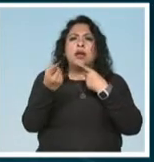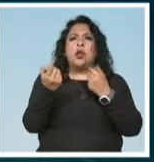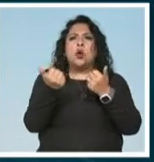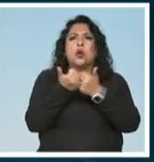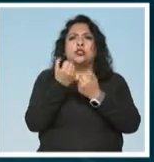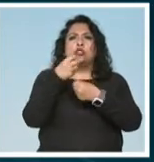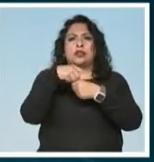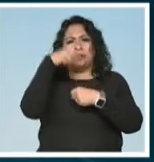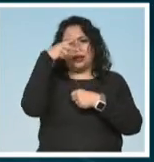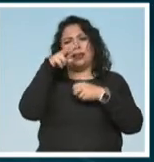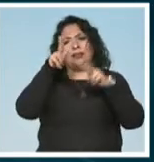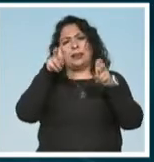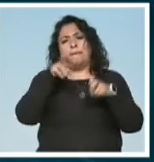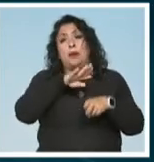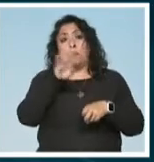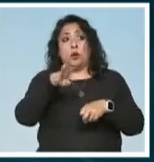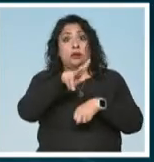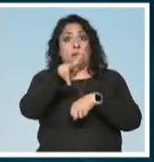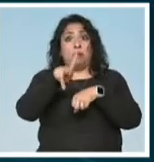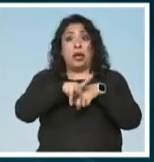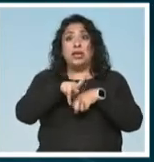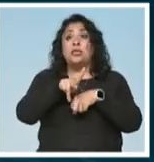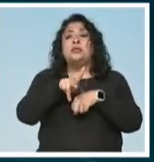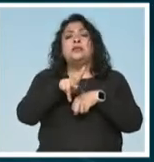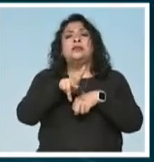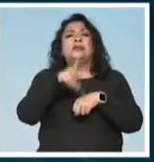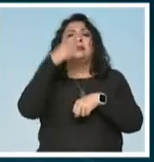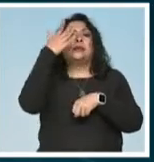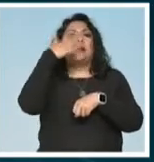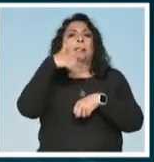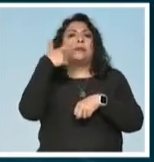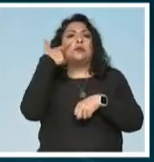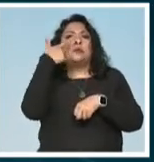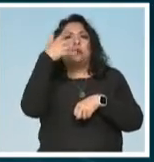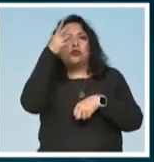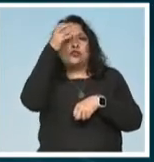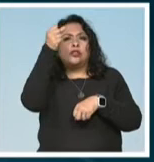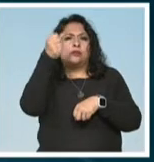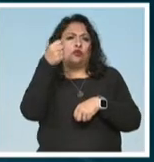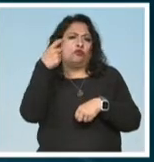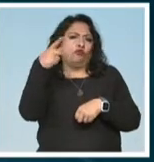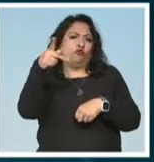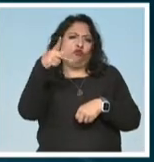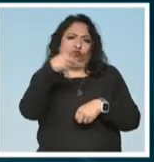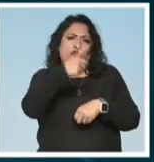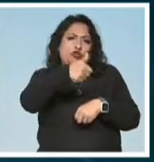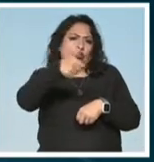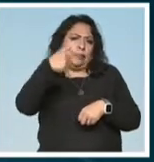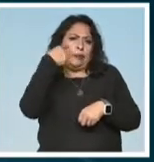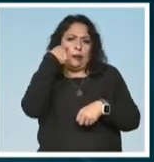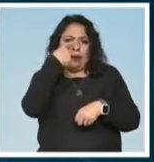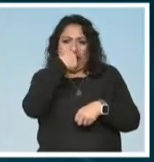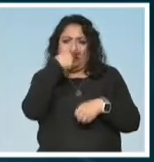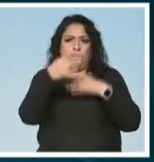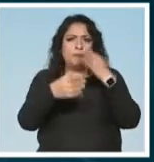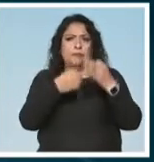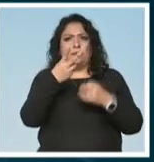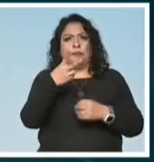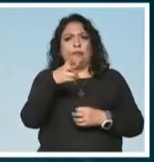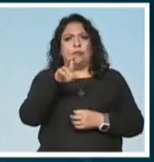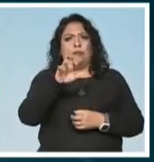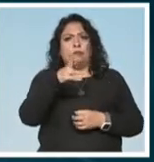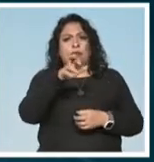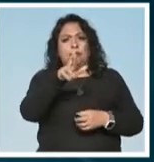sobre la muerte, con un país en donde lo inevitable reviste concepciones particulares. Noticias